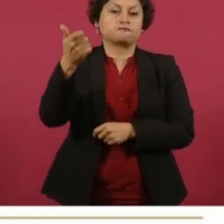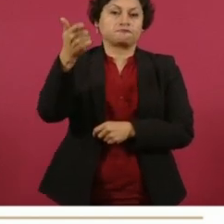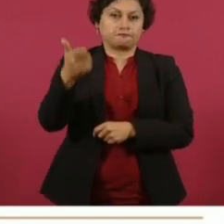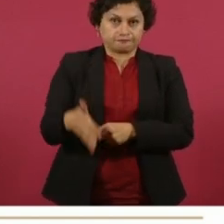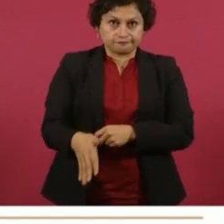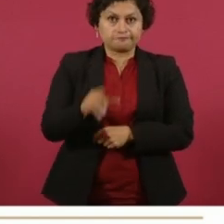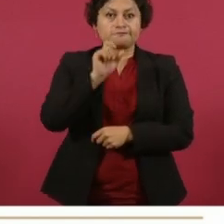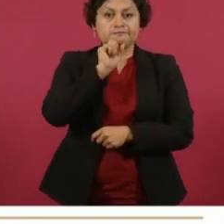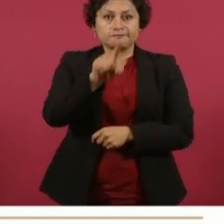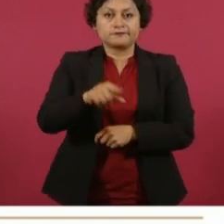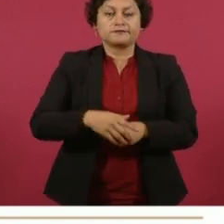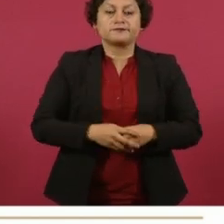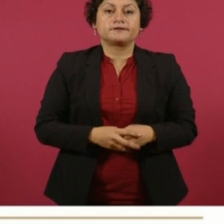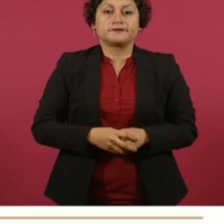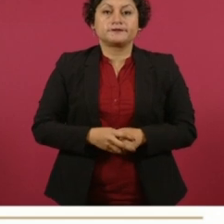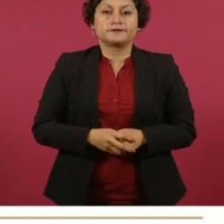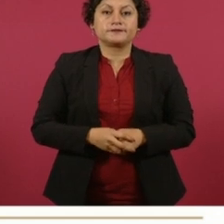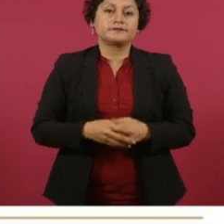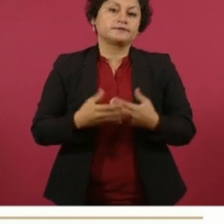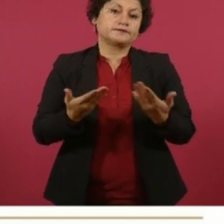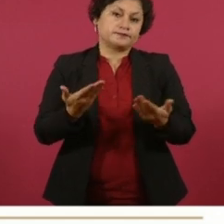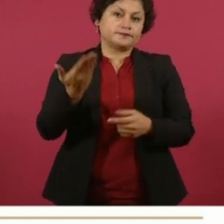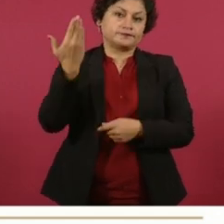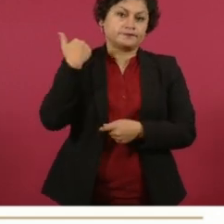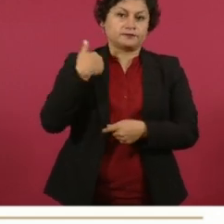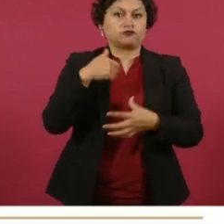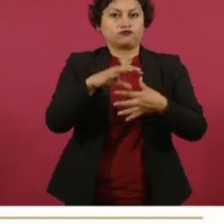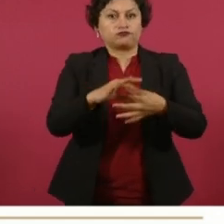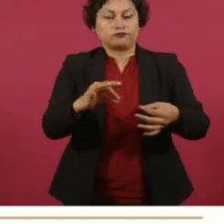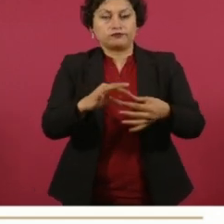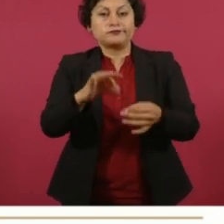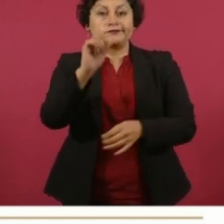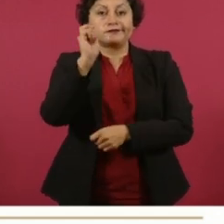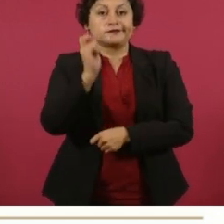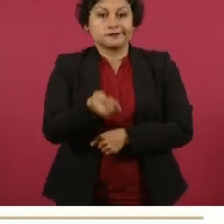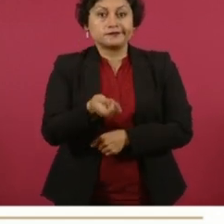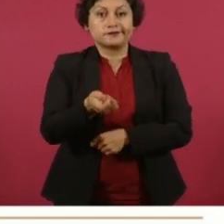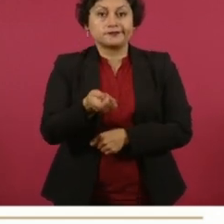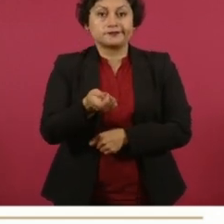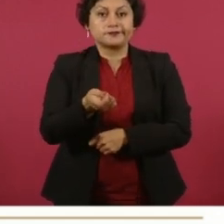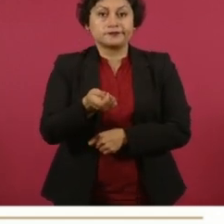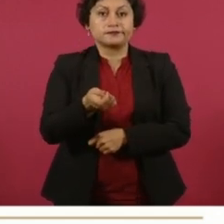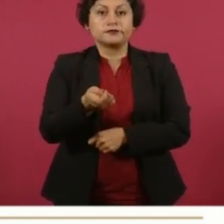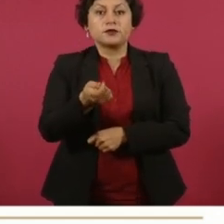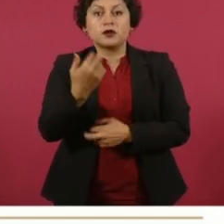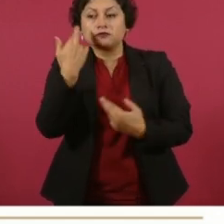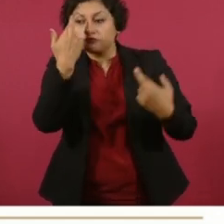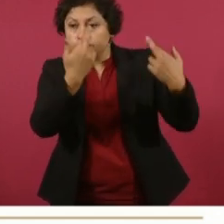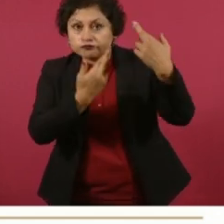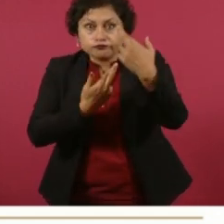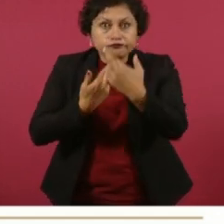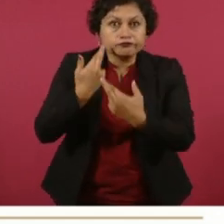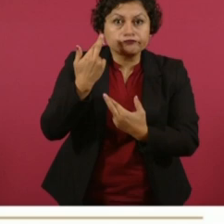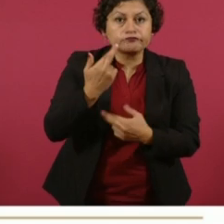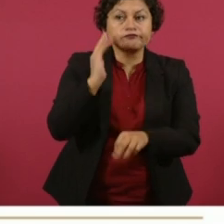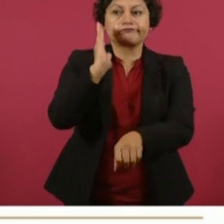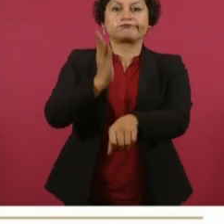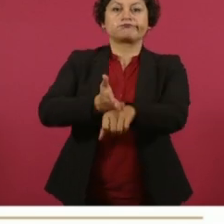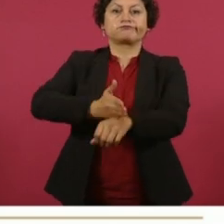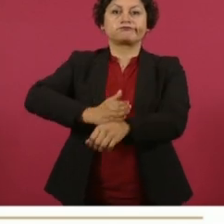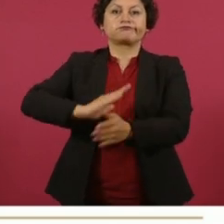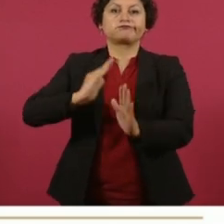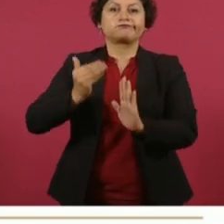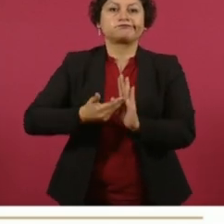debajo de sus máximos. Como ya les mencioné anteriormente, del total de verificaciones no hubo necesidad de inmovilizar en esta ocasión